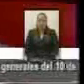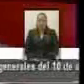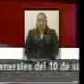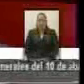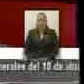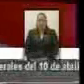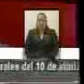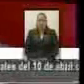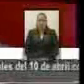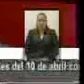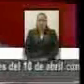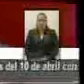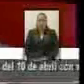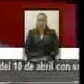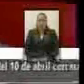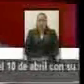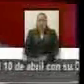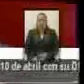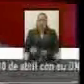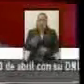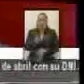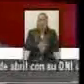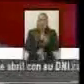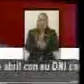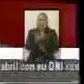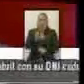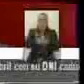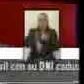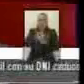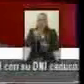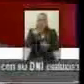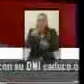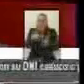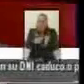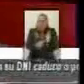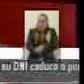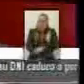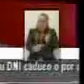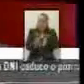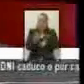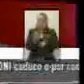Lavado de dinero. Esto es narcotráfico. Lavado de dinero.